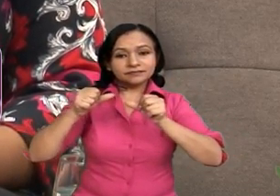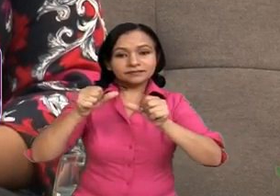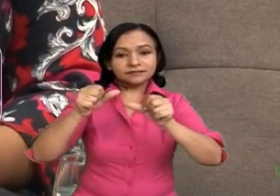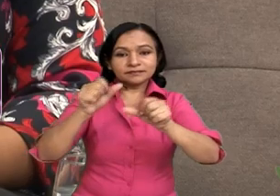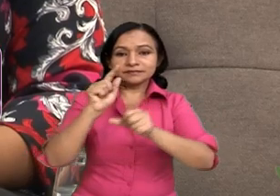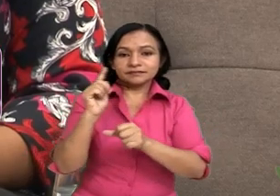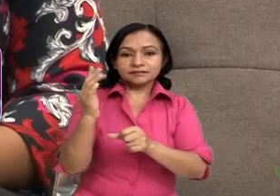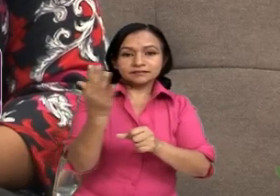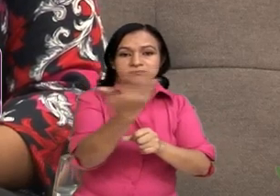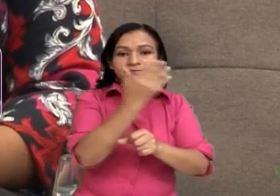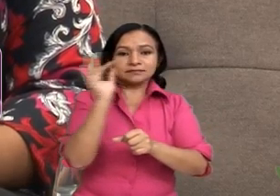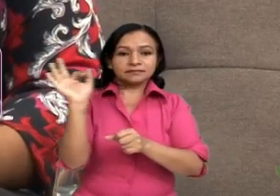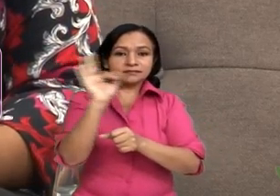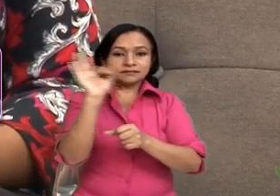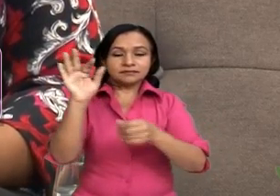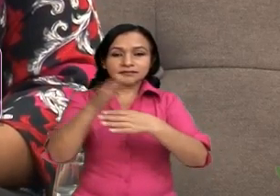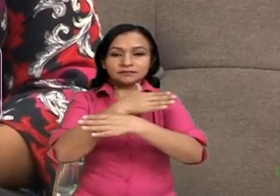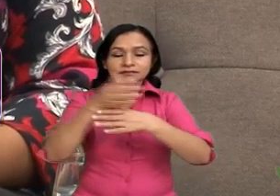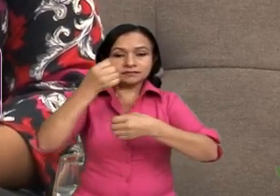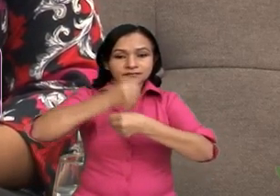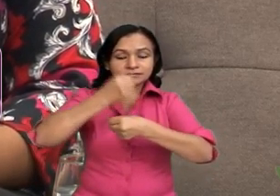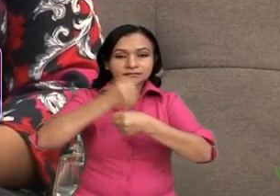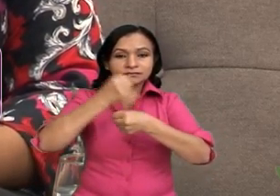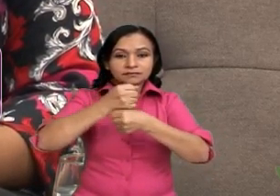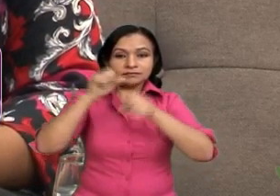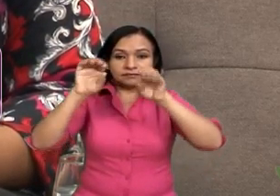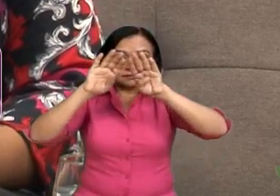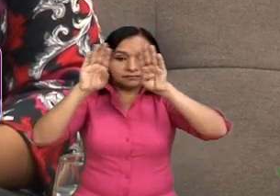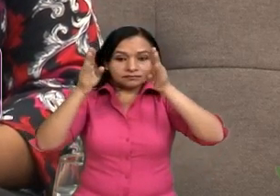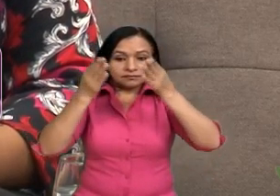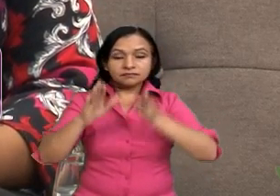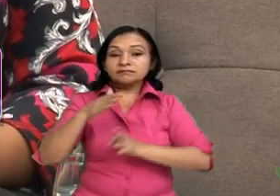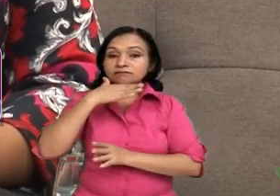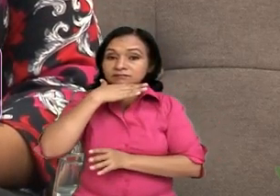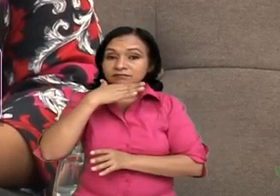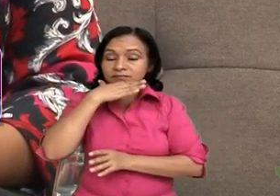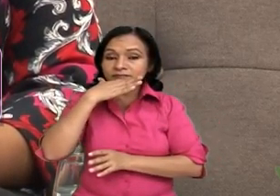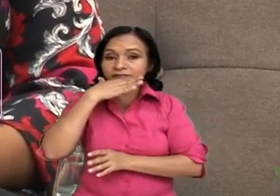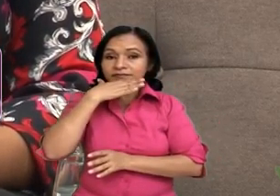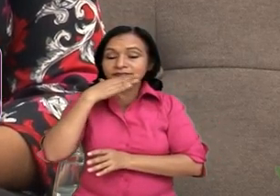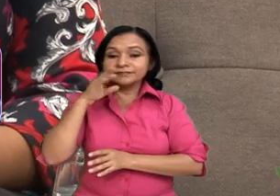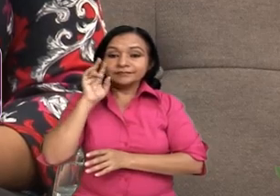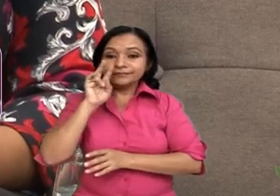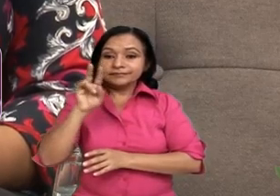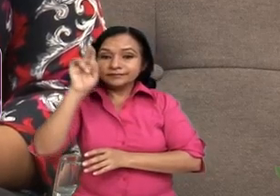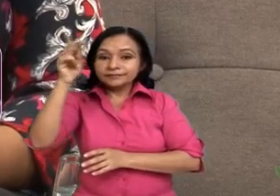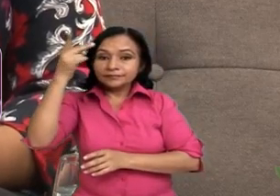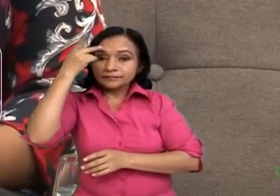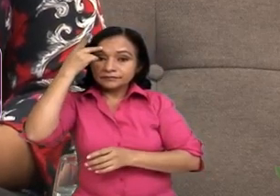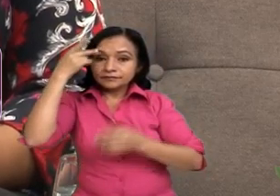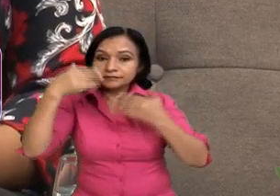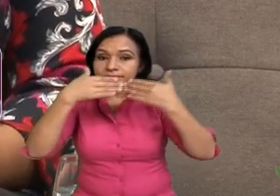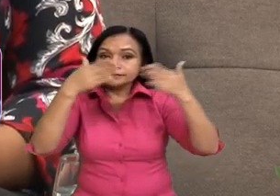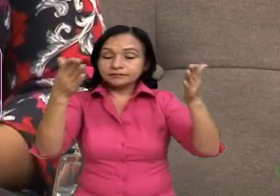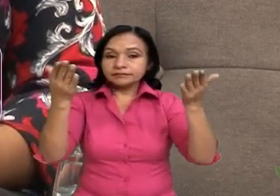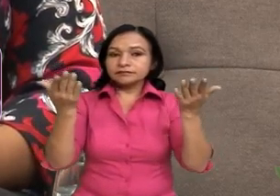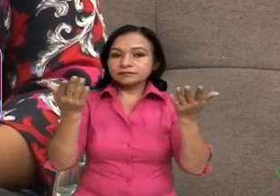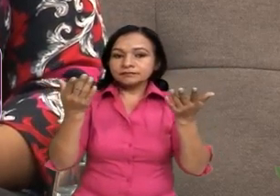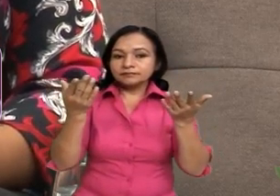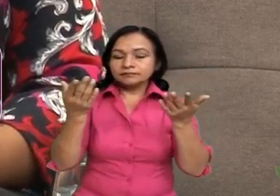de trabajo, porque para las mujeres es más difícil abrirse campo en la vida pública, porque tiene también una